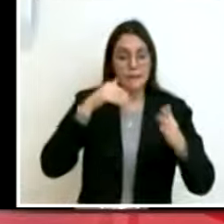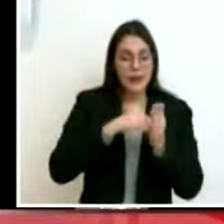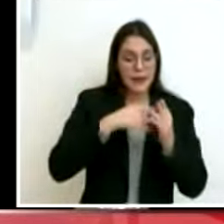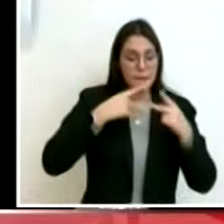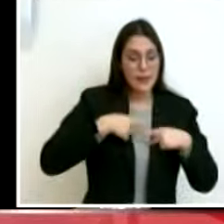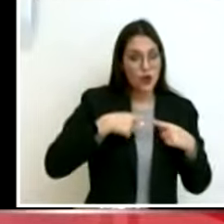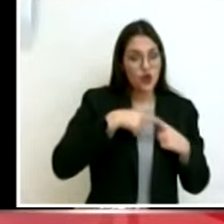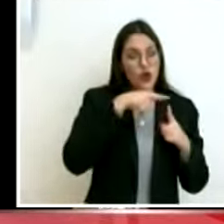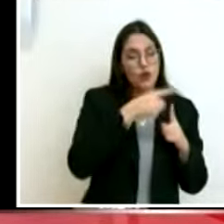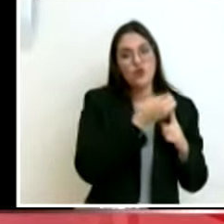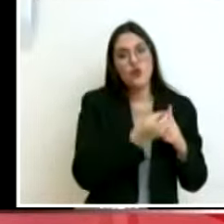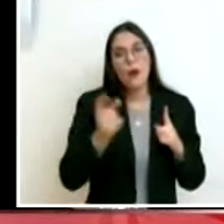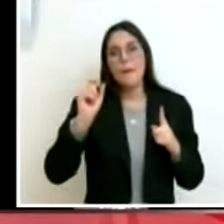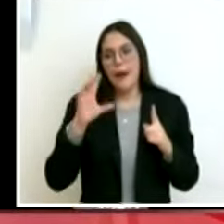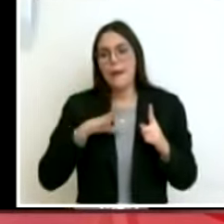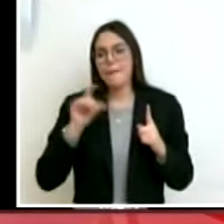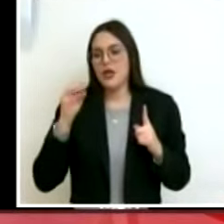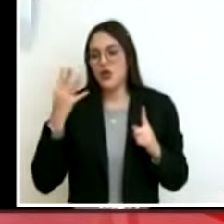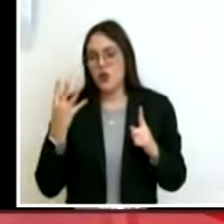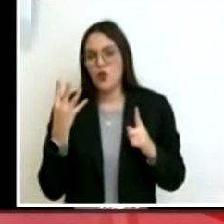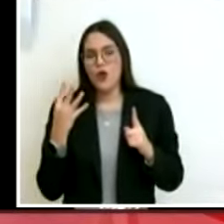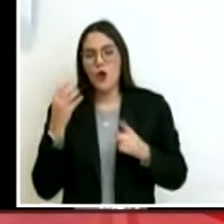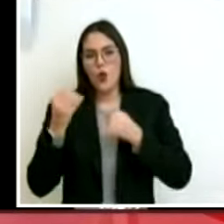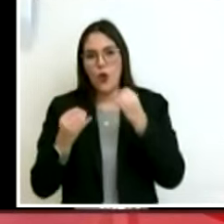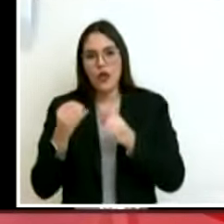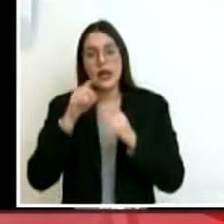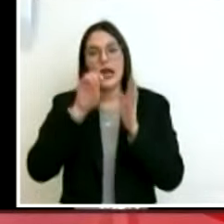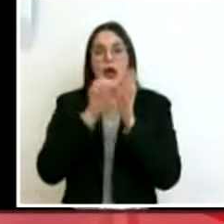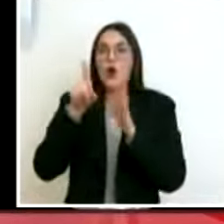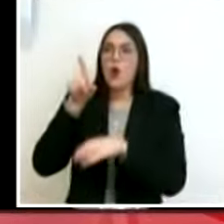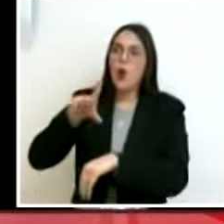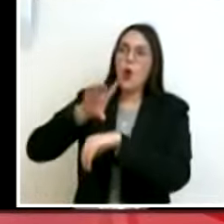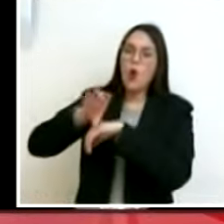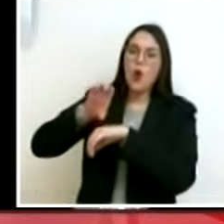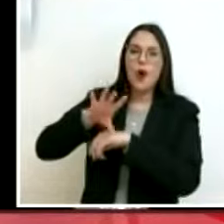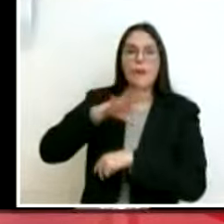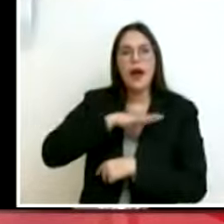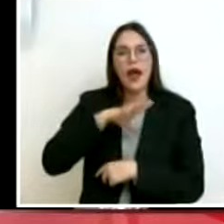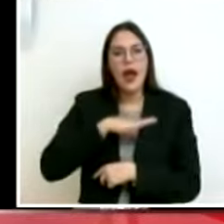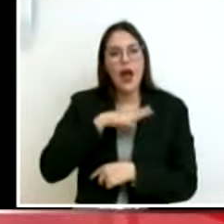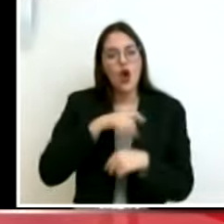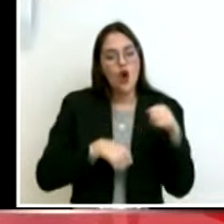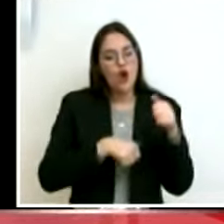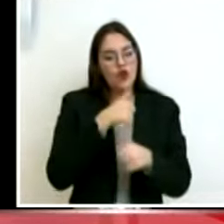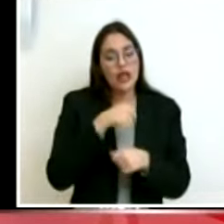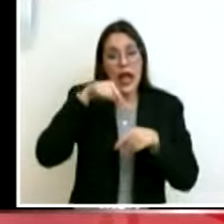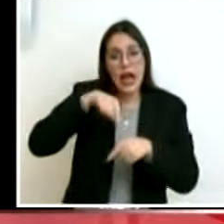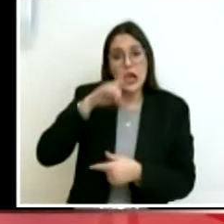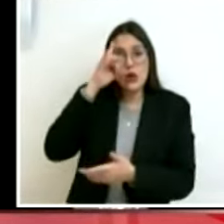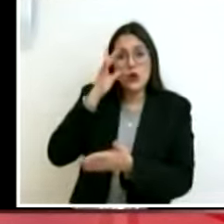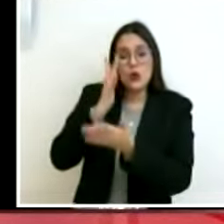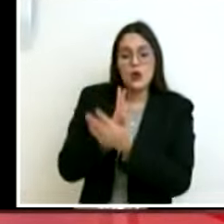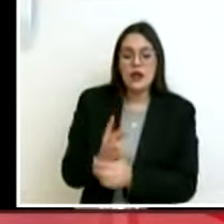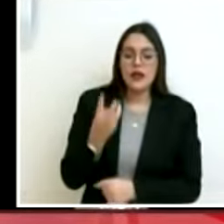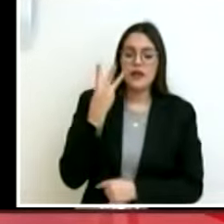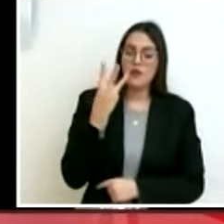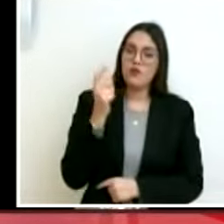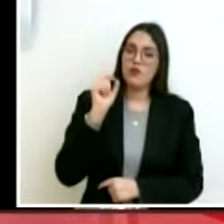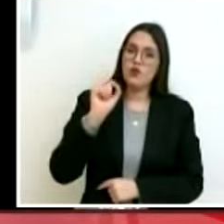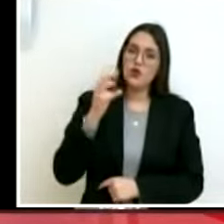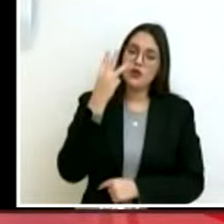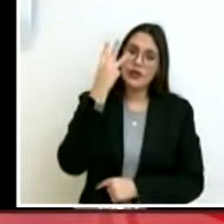Si hablamos de Colombia, hay 11 por cada 100,000 habitantes. Aquí solo hay